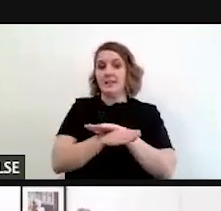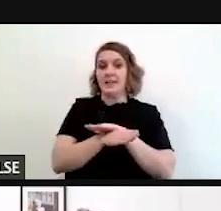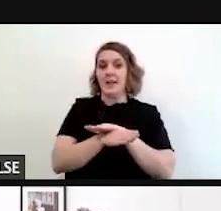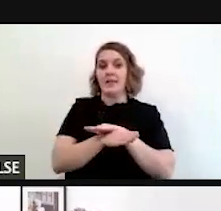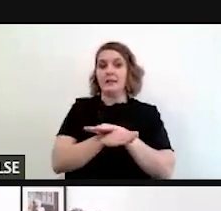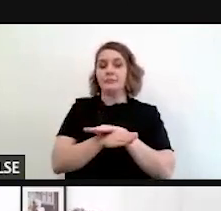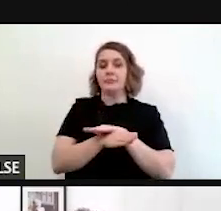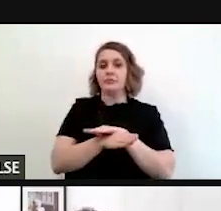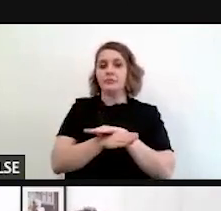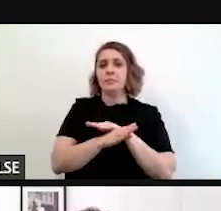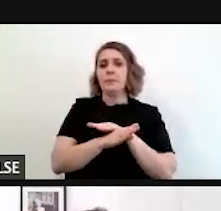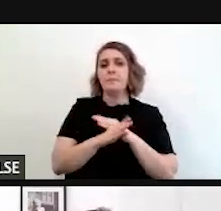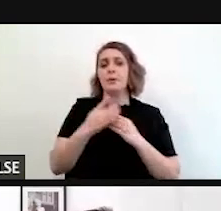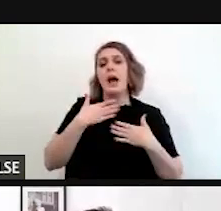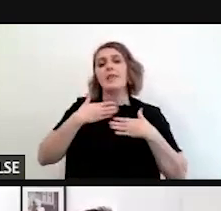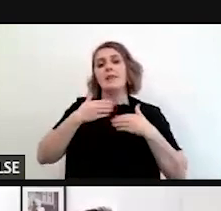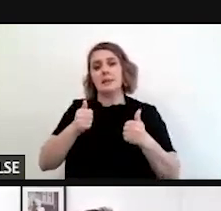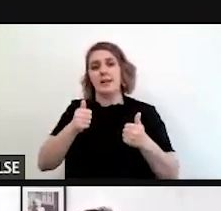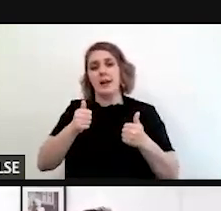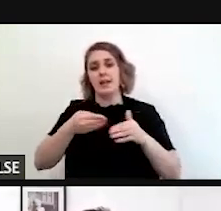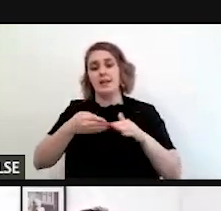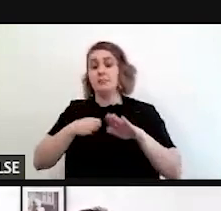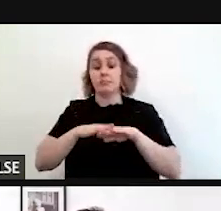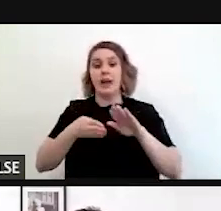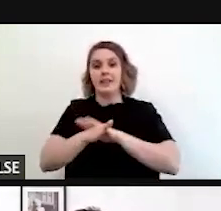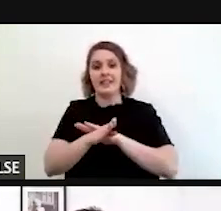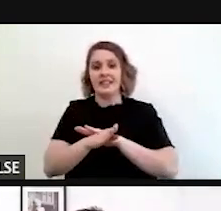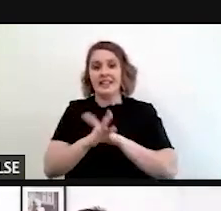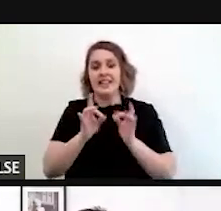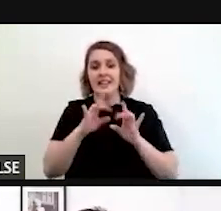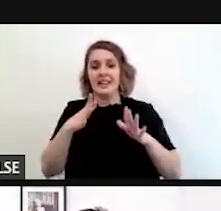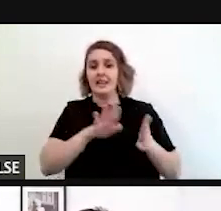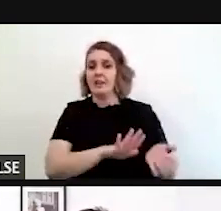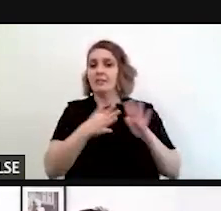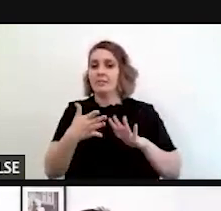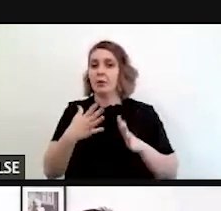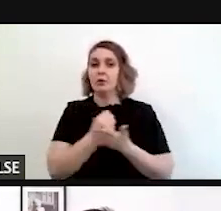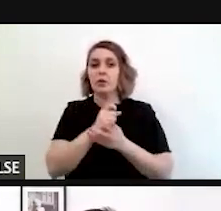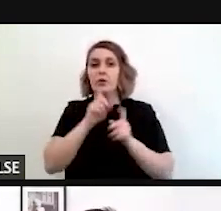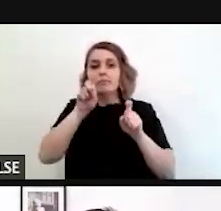porque el buen diseño capacita. Cuídense y muy buena tarde.